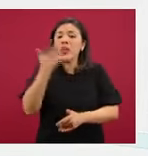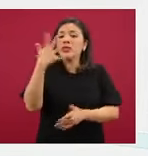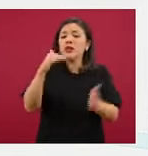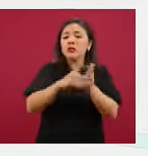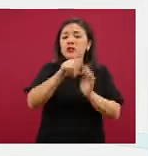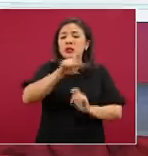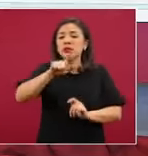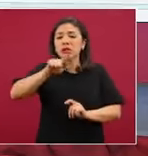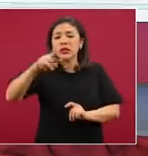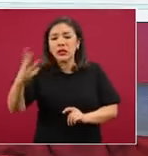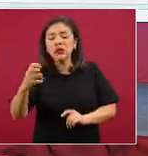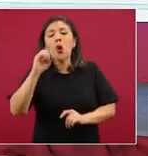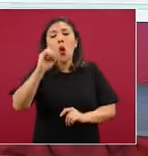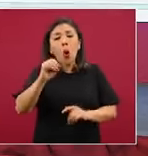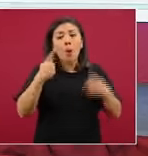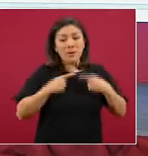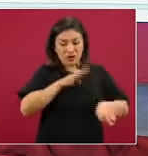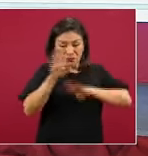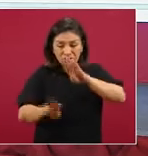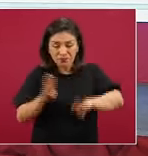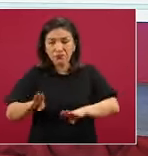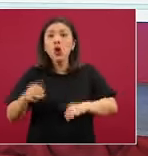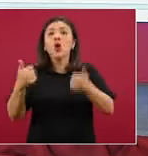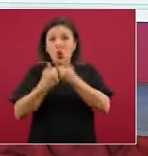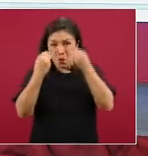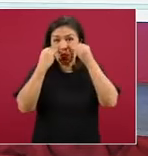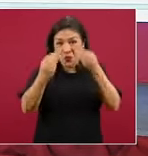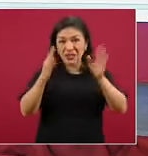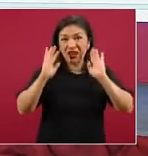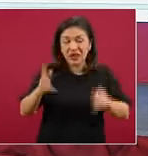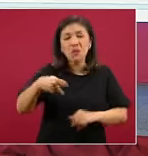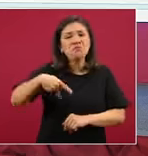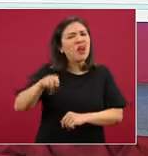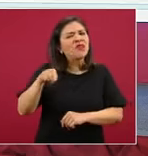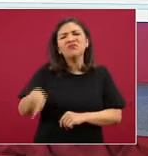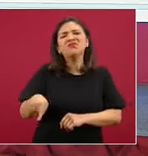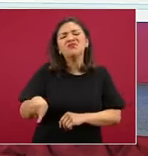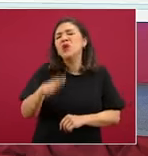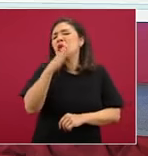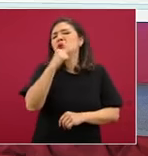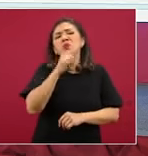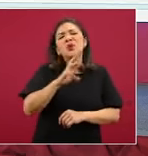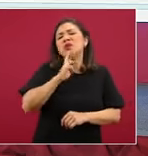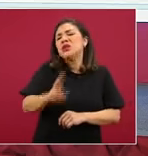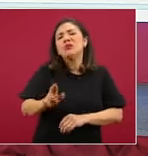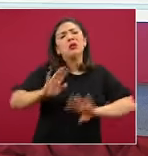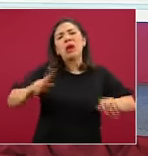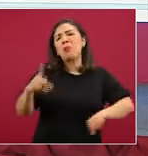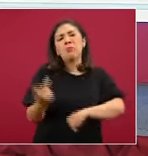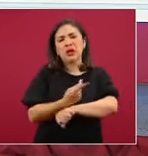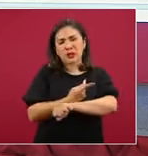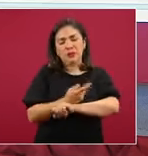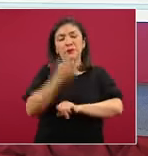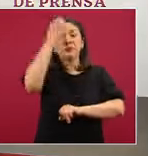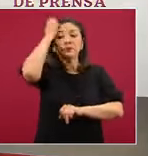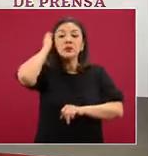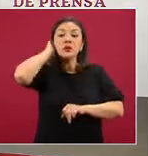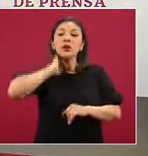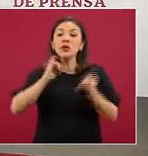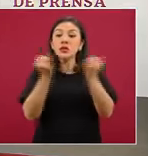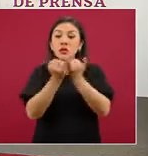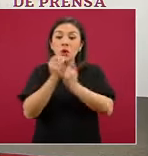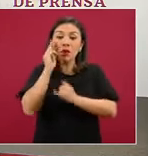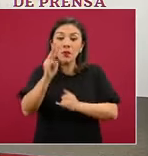10.773, o defunciones que sí tuvieron muestra, pero que ya las consideramos como que no tienen posibilidad de resultados. También marcamos